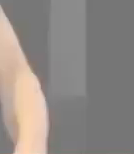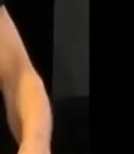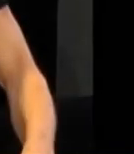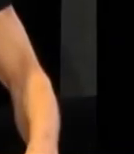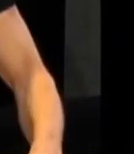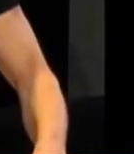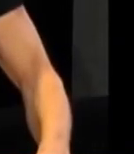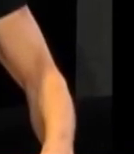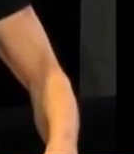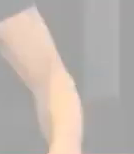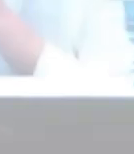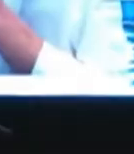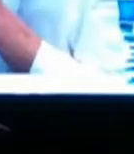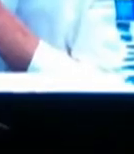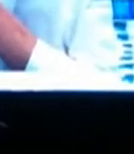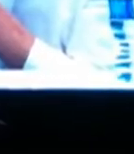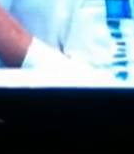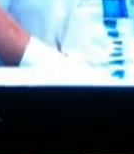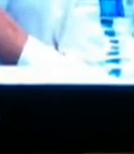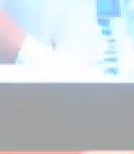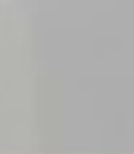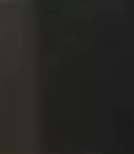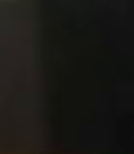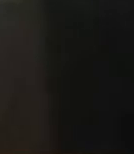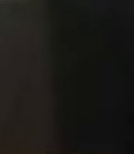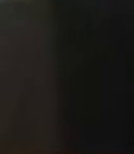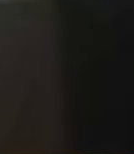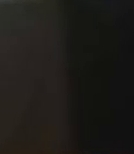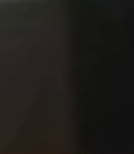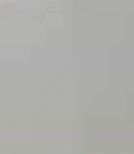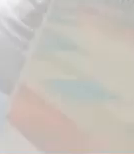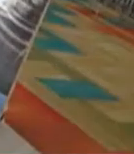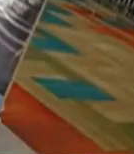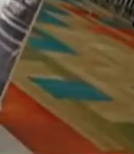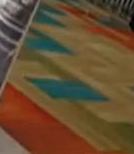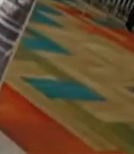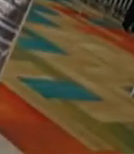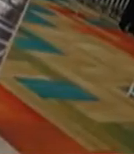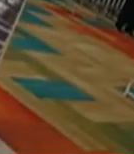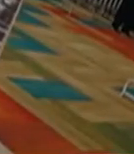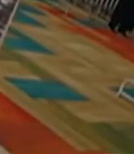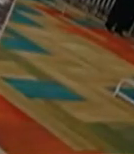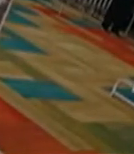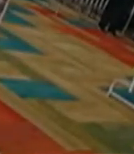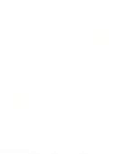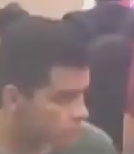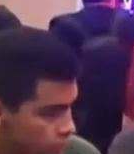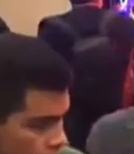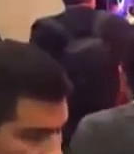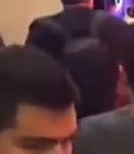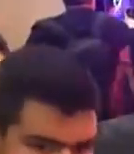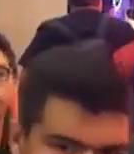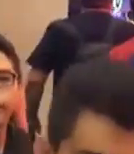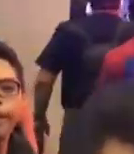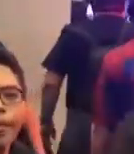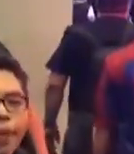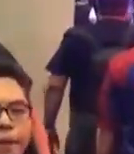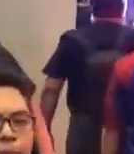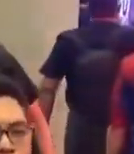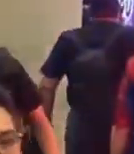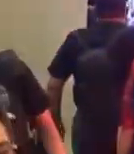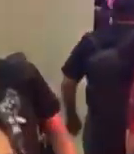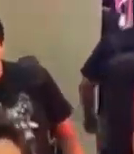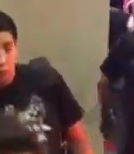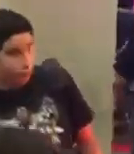como Jean-Claude Van Damme, quien visita nuestro país para promover su nueva serie Jean-Claude Van Johnson. La Mole Comic Con publicó